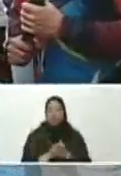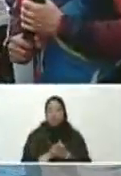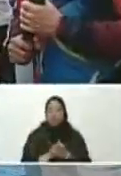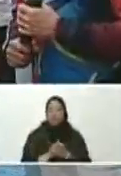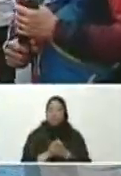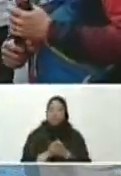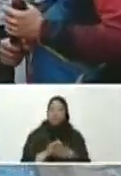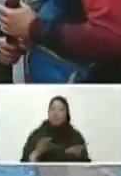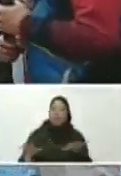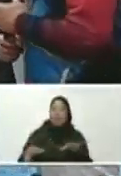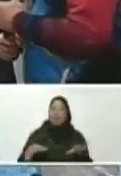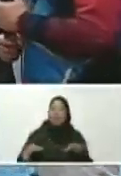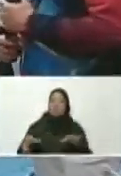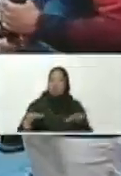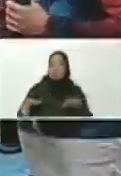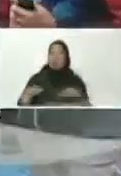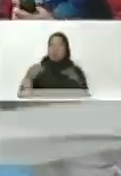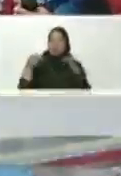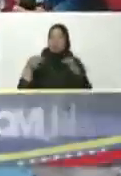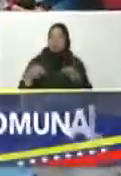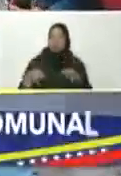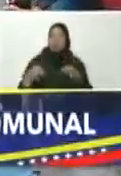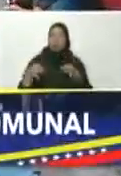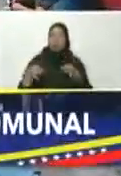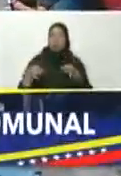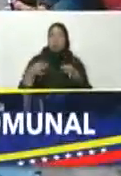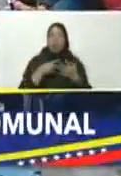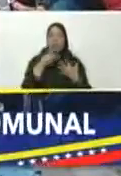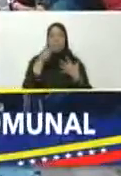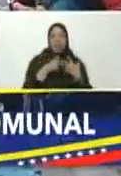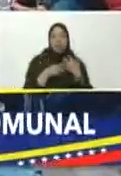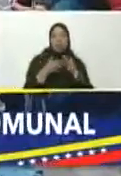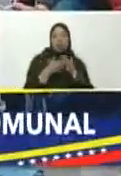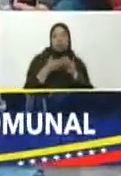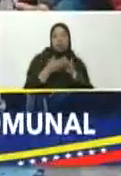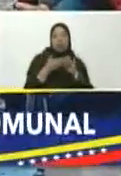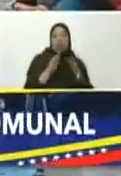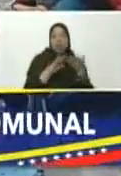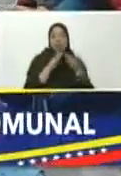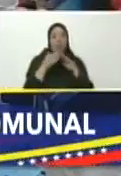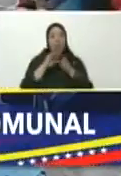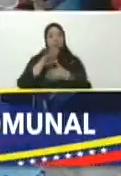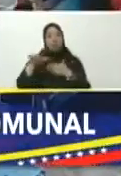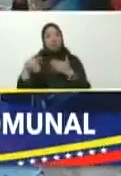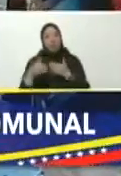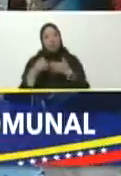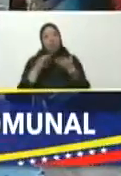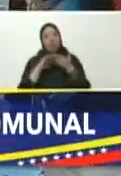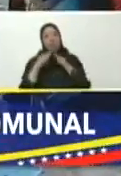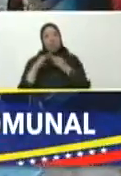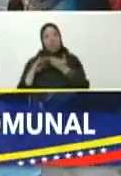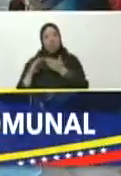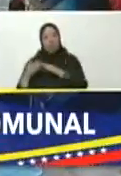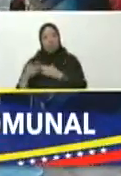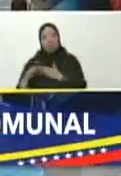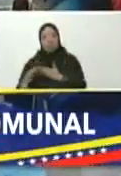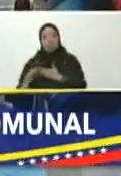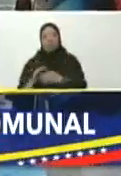acción concreta, la agenda concreta de acción, el mapa de soluciones de la comuna como tal. Porque la comuna es